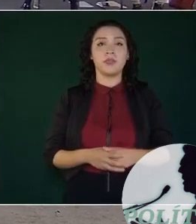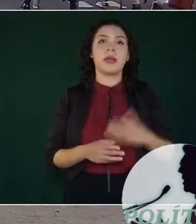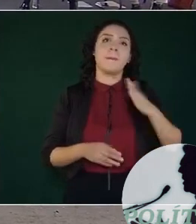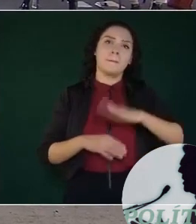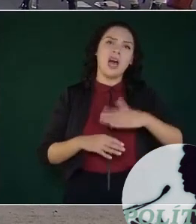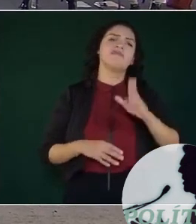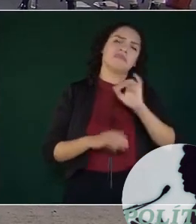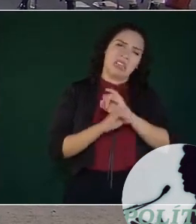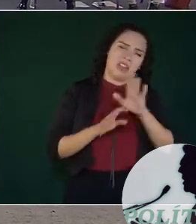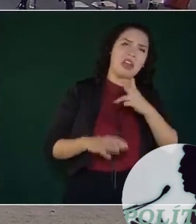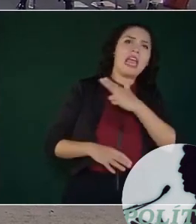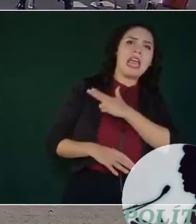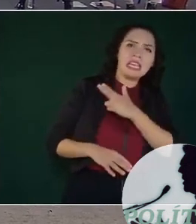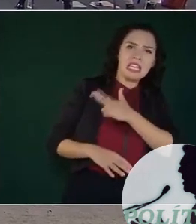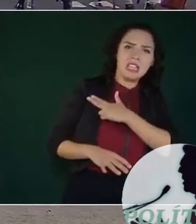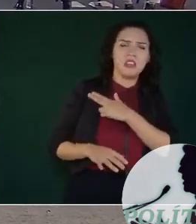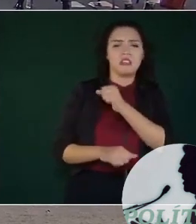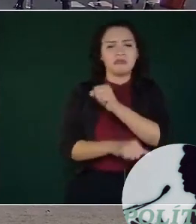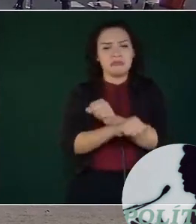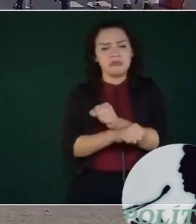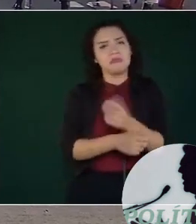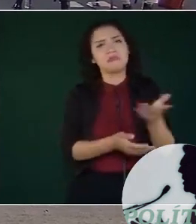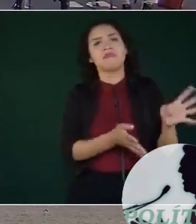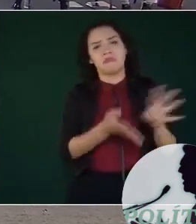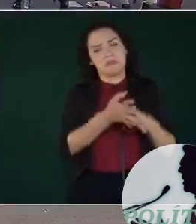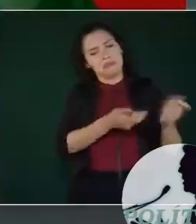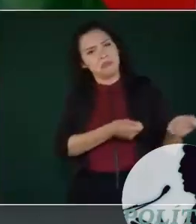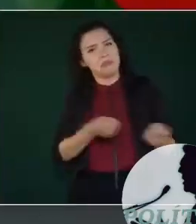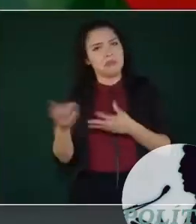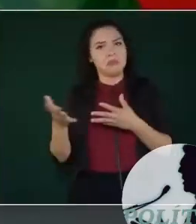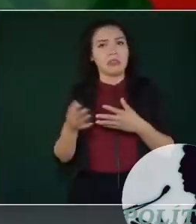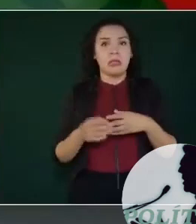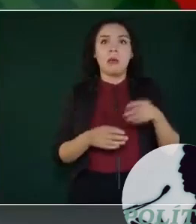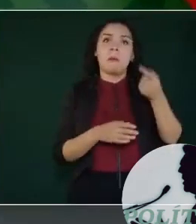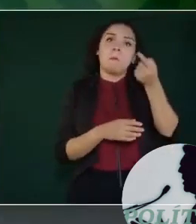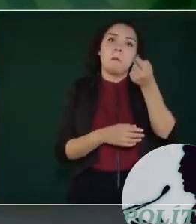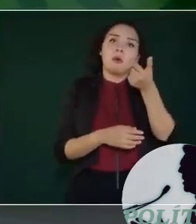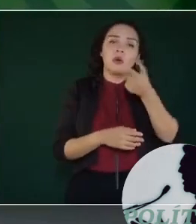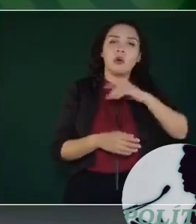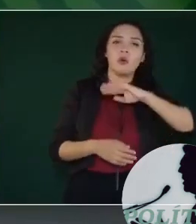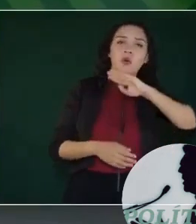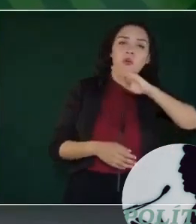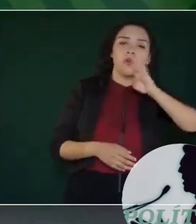heridos, detenidos, que los que pierden la vida.